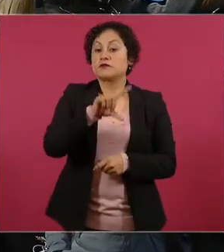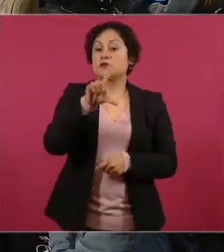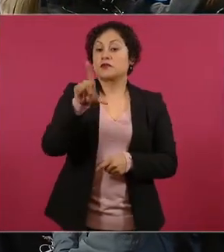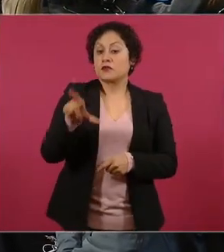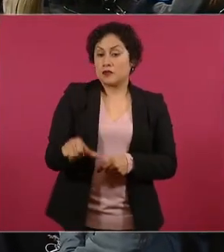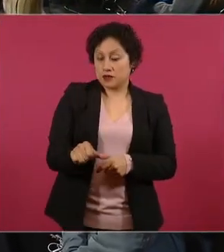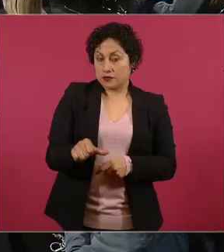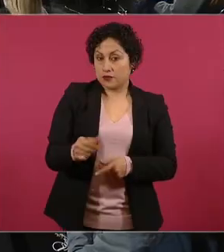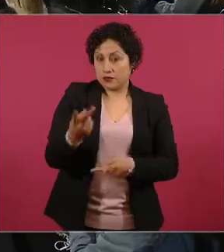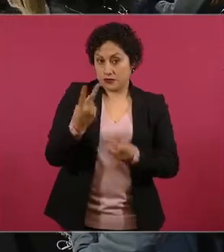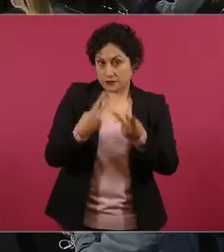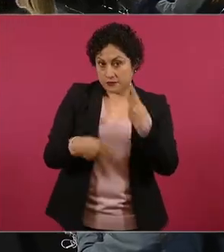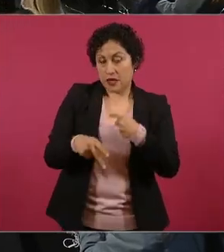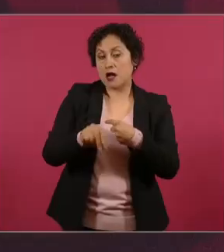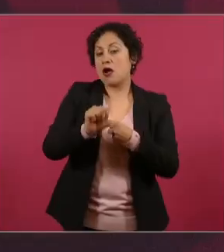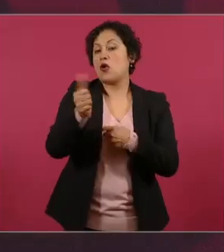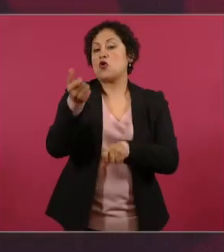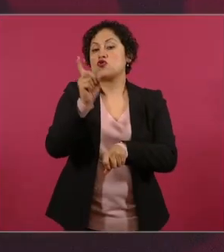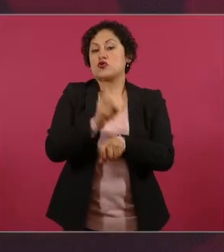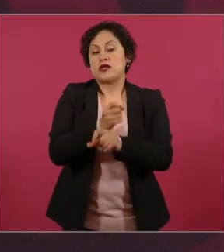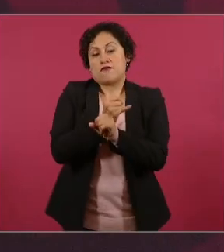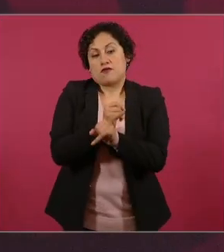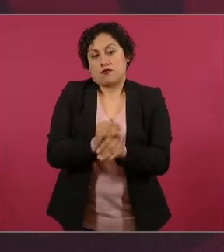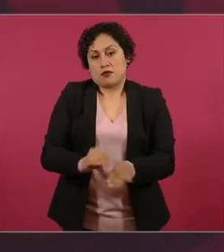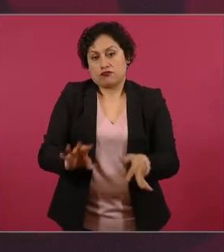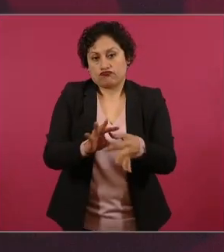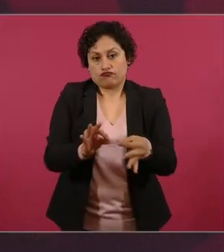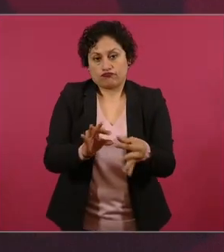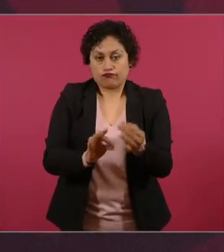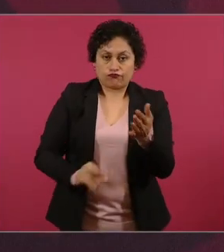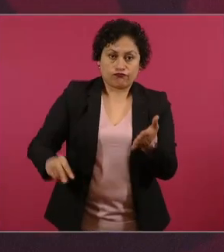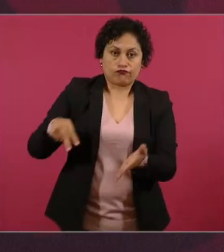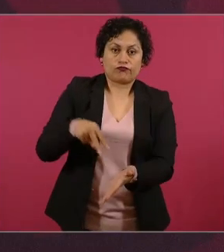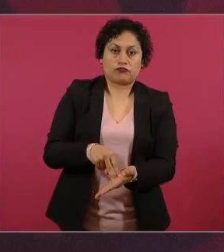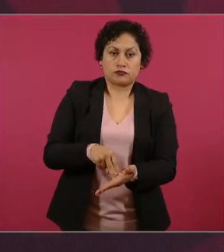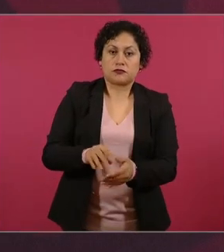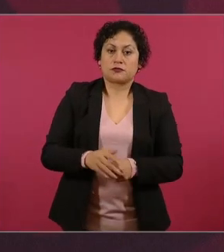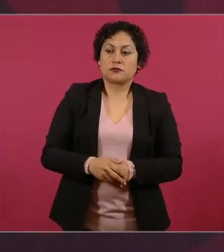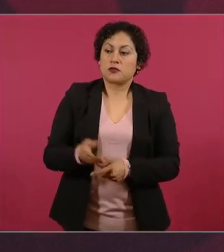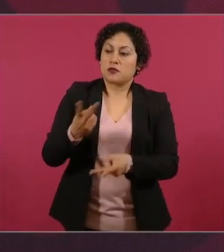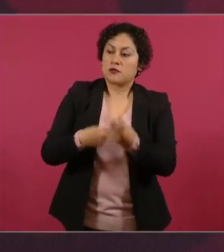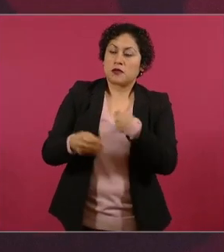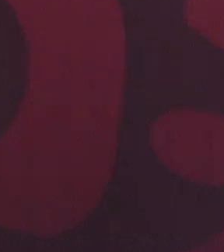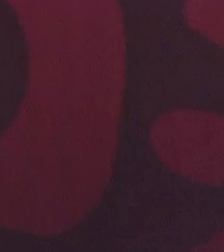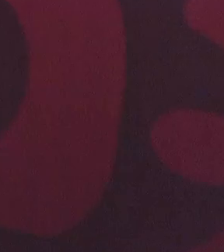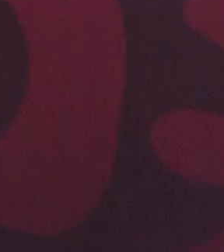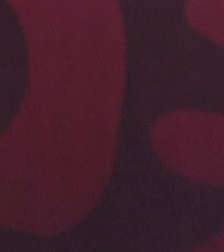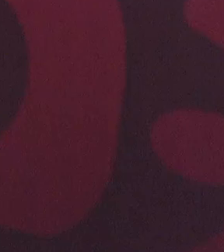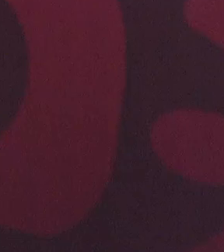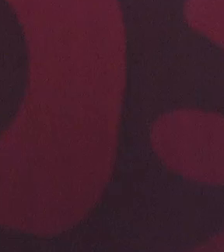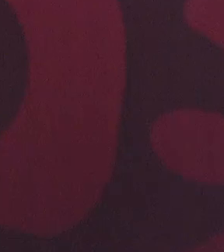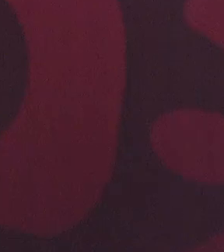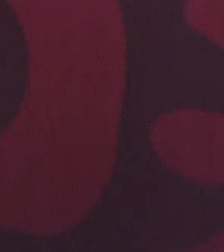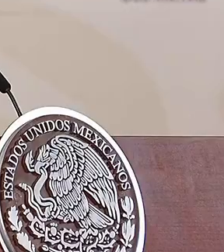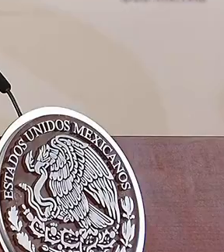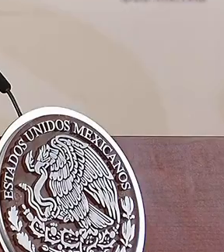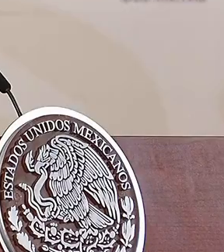que les informen, y todo lo y que esté aquí la secretaria de Gobernación